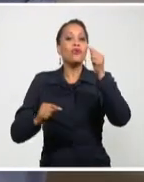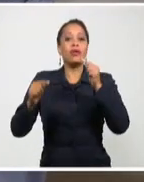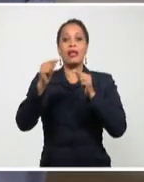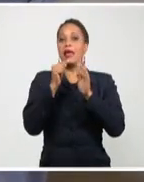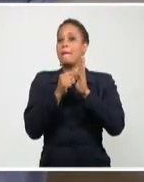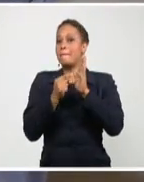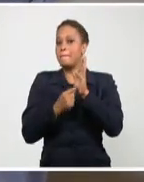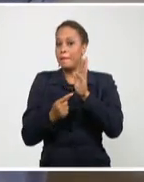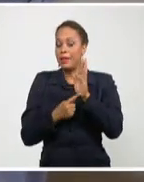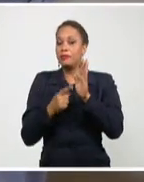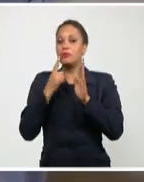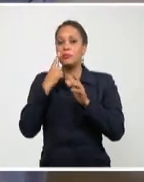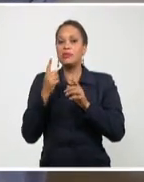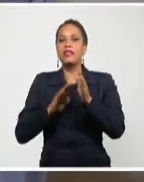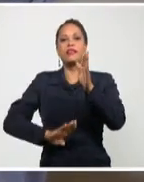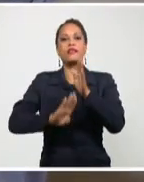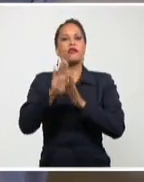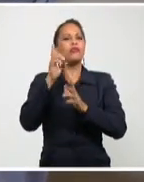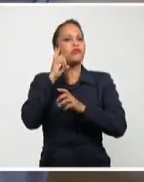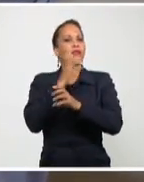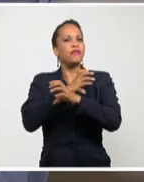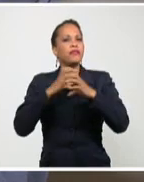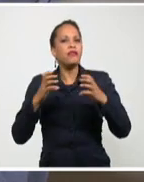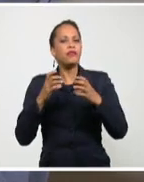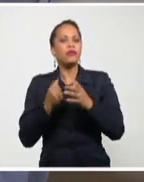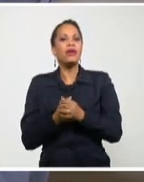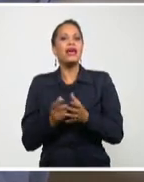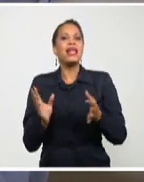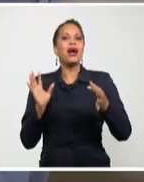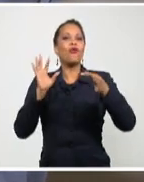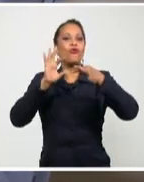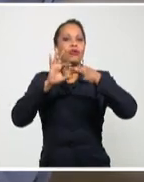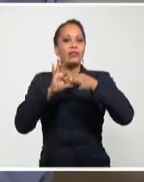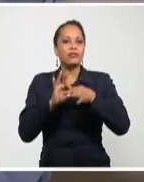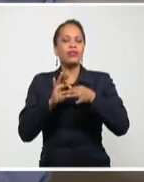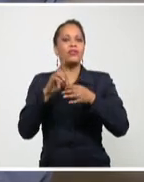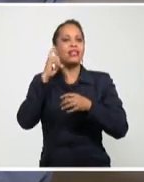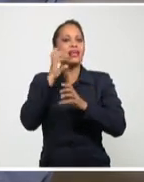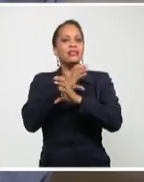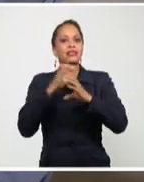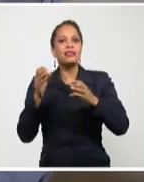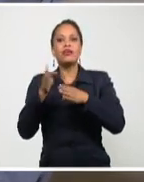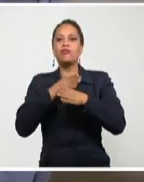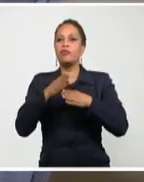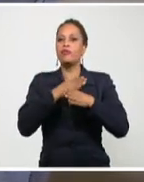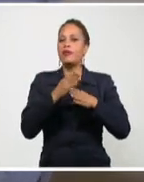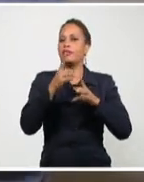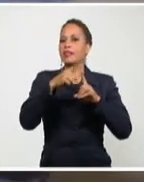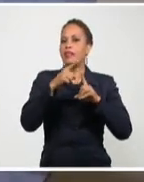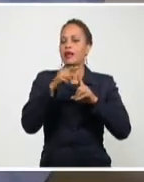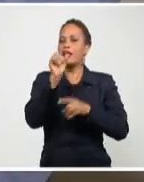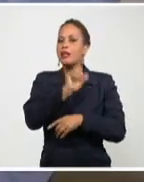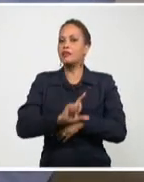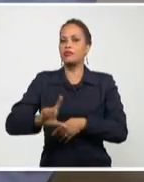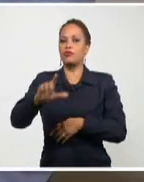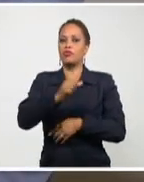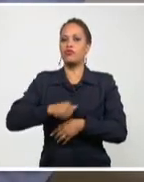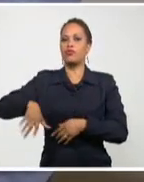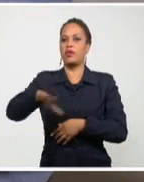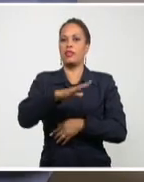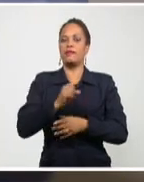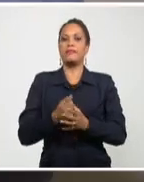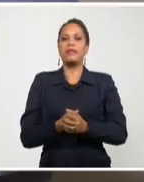del desarrollo científico es el nivel de conexiones que tiene la ciencia con otras tareas de la sociedad. Si hay gente que piensa que